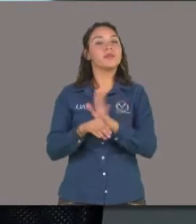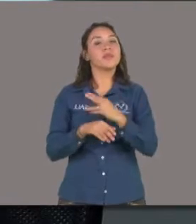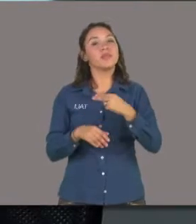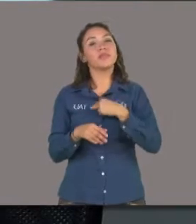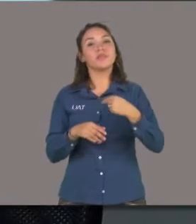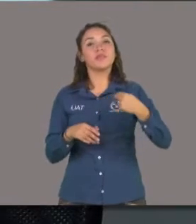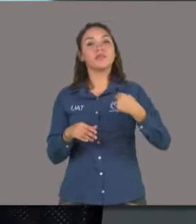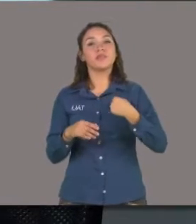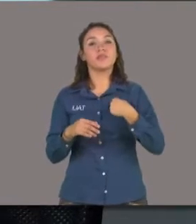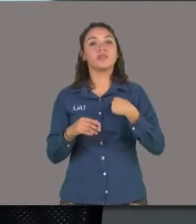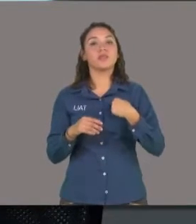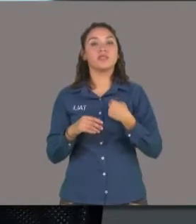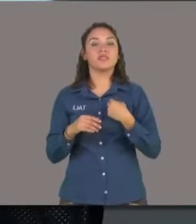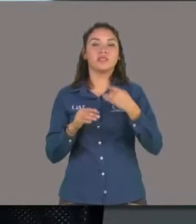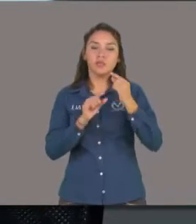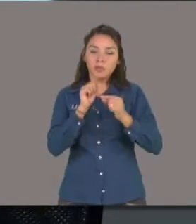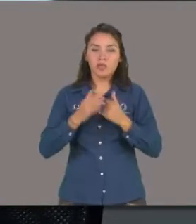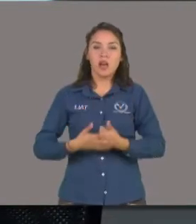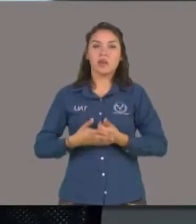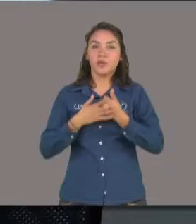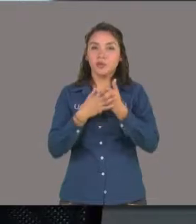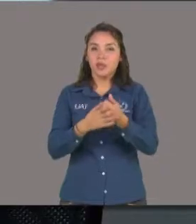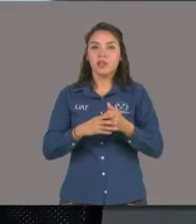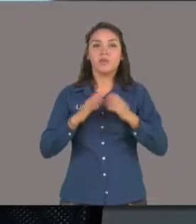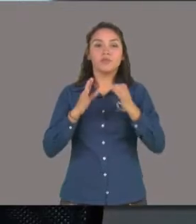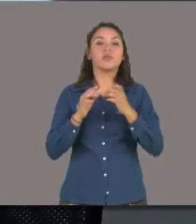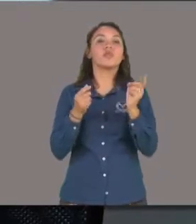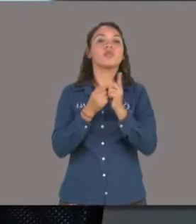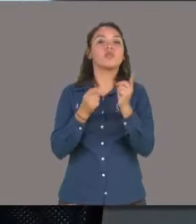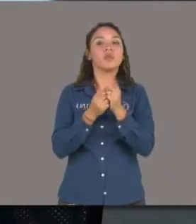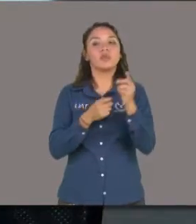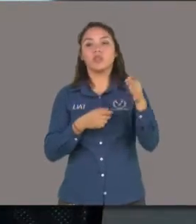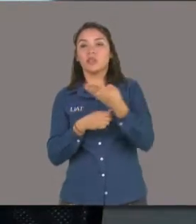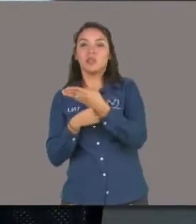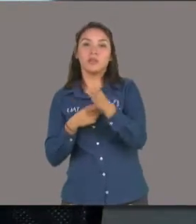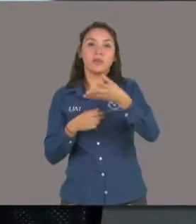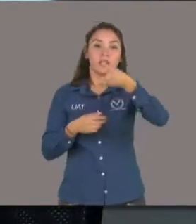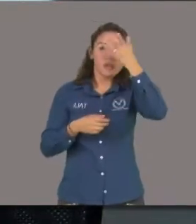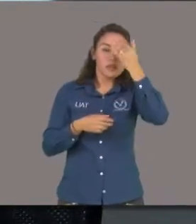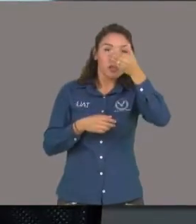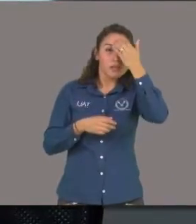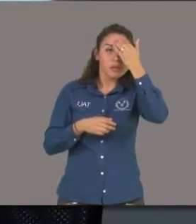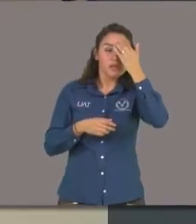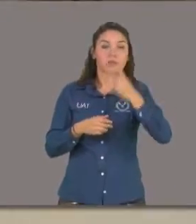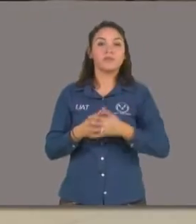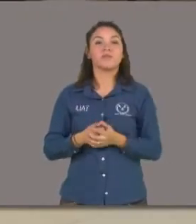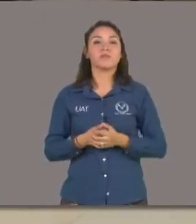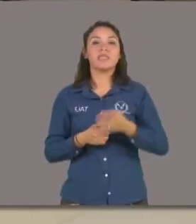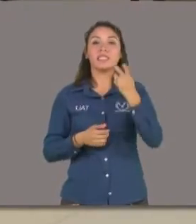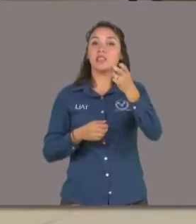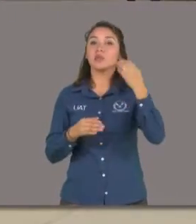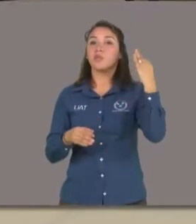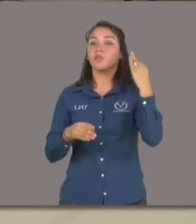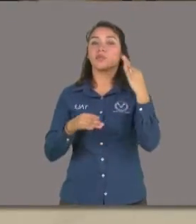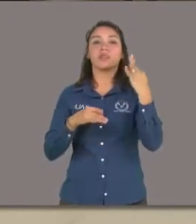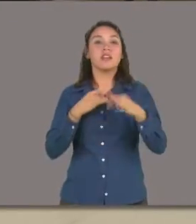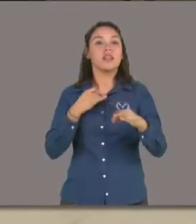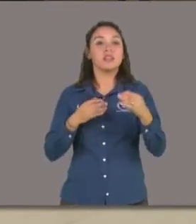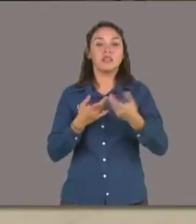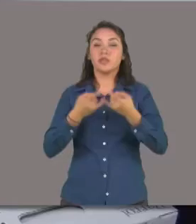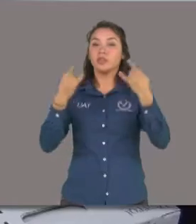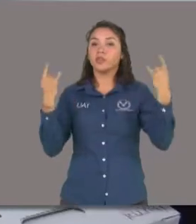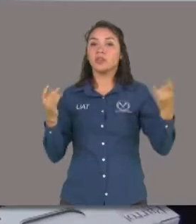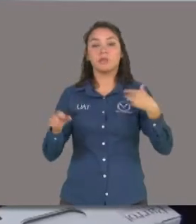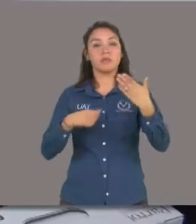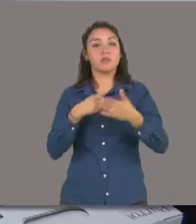nosotros solamente los estamos guiando hacia dónde tienen que dirigir su conocimiento. Este no es el final de la historia. Para la